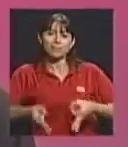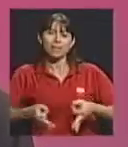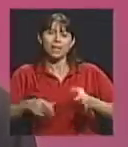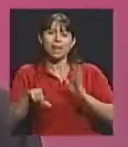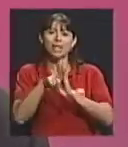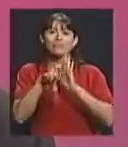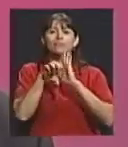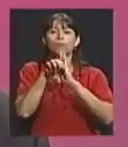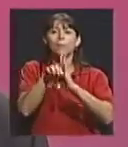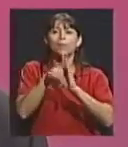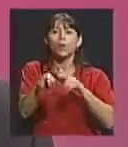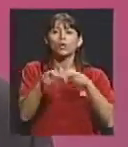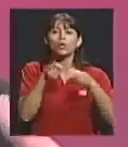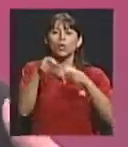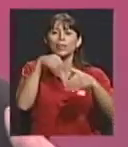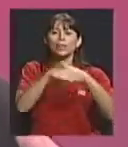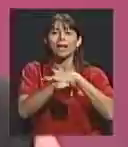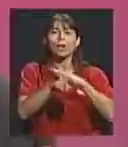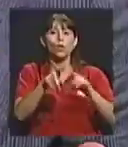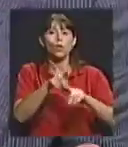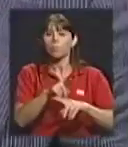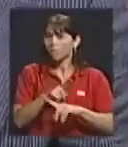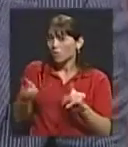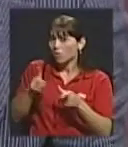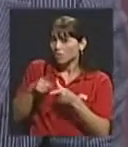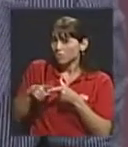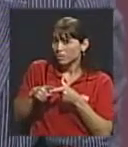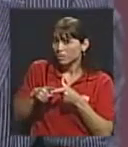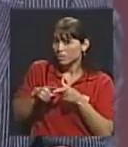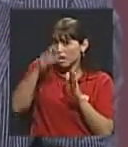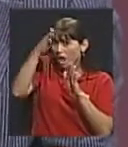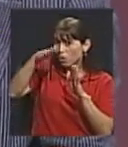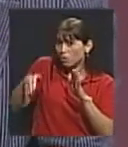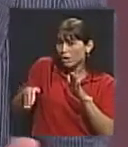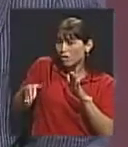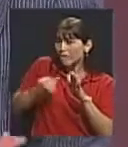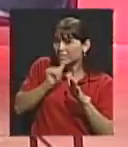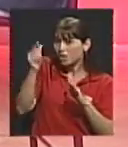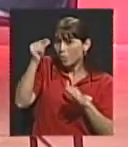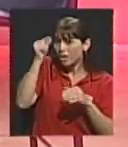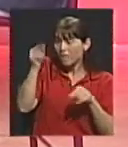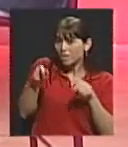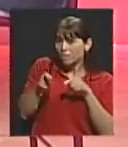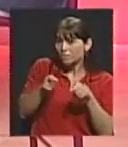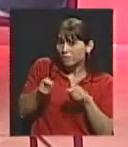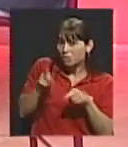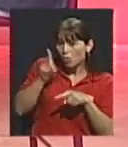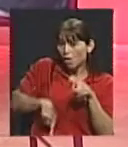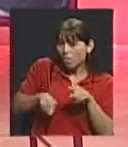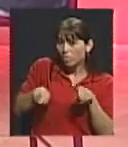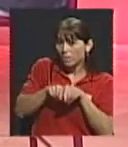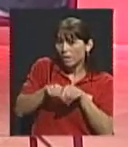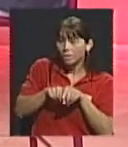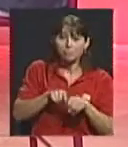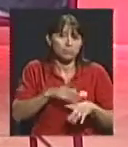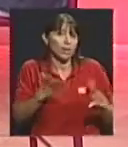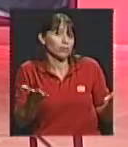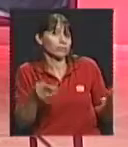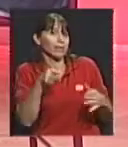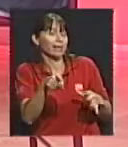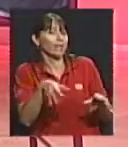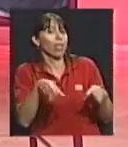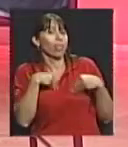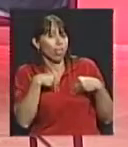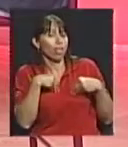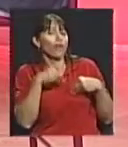interno pero repito Pero entonces qué es que la contraloría es ingobernable también bueno está contagiada el discurso